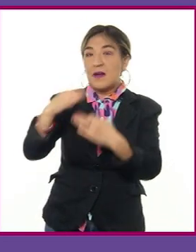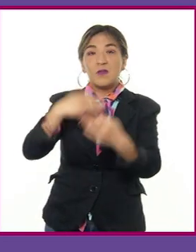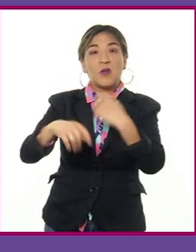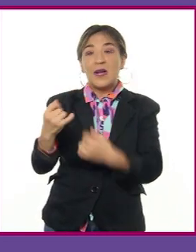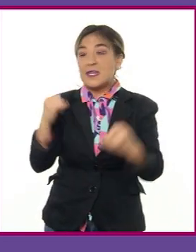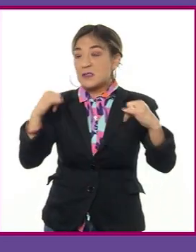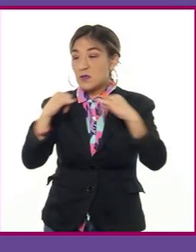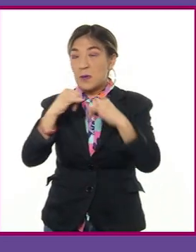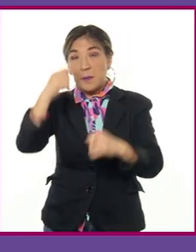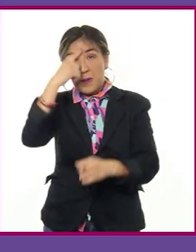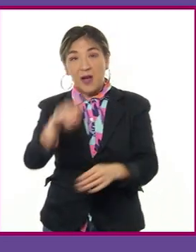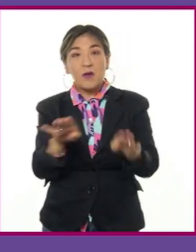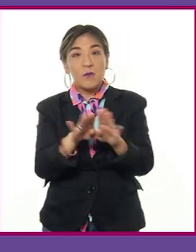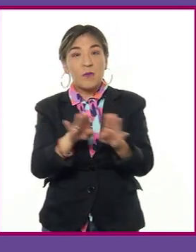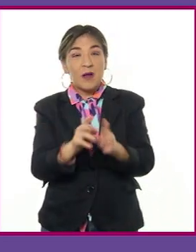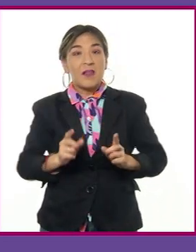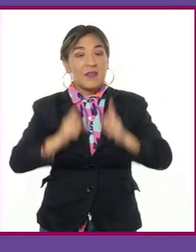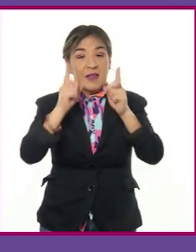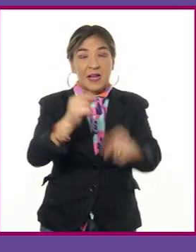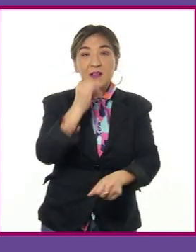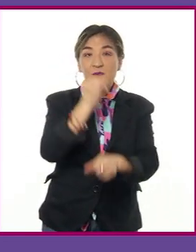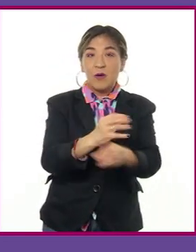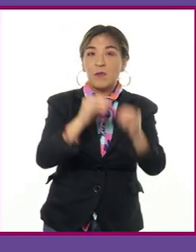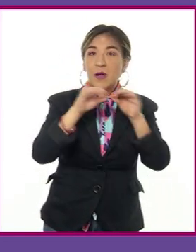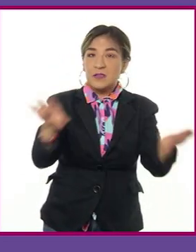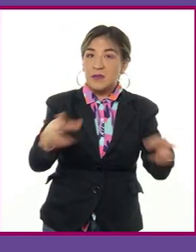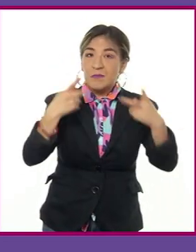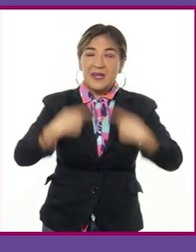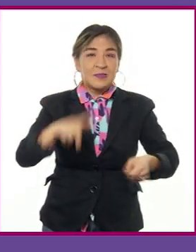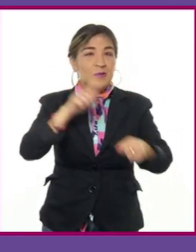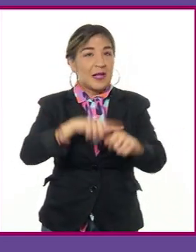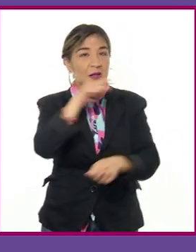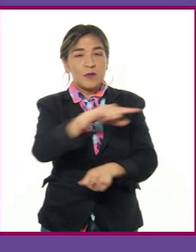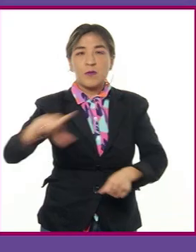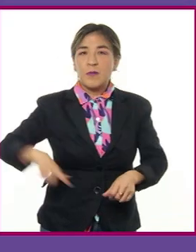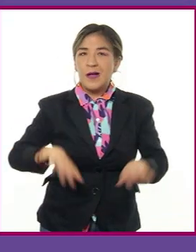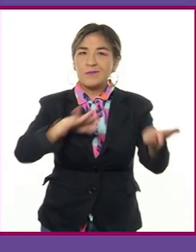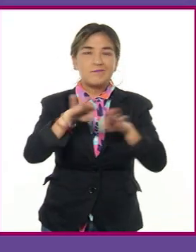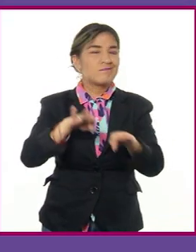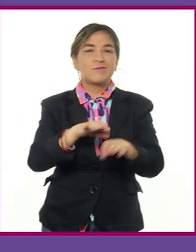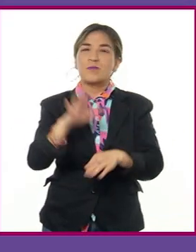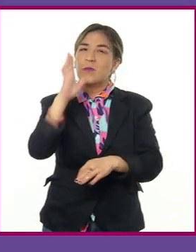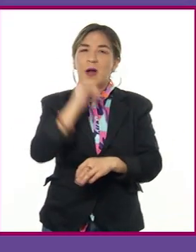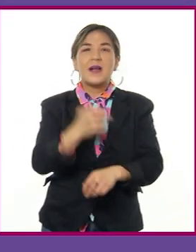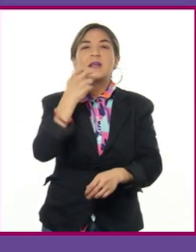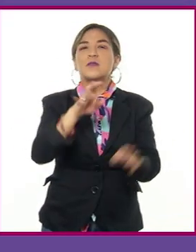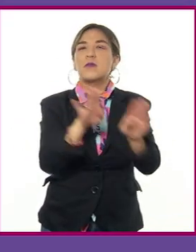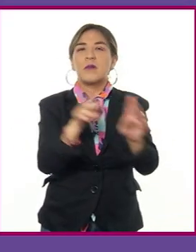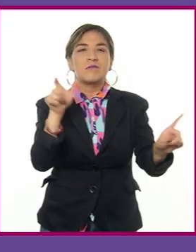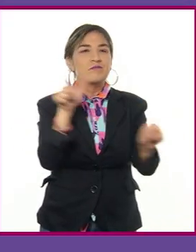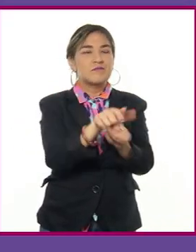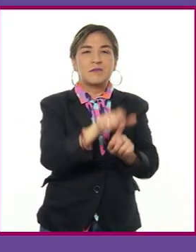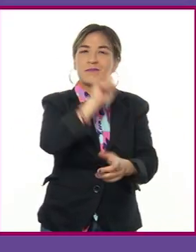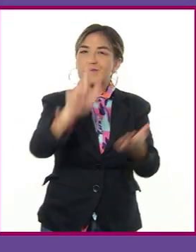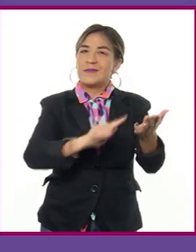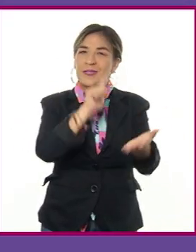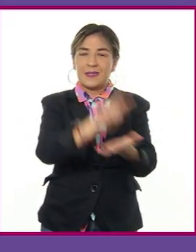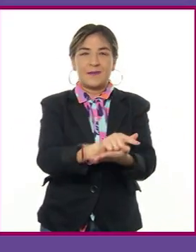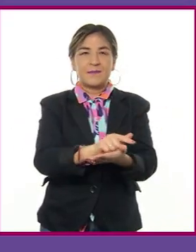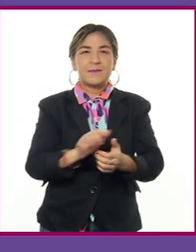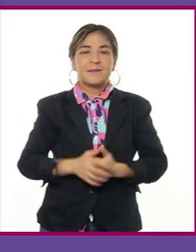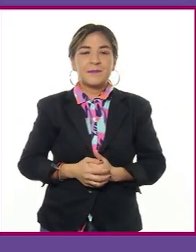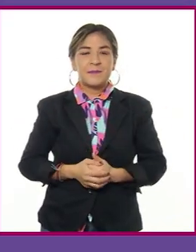facultada para proporcionar datos personales, ya que están blindados y protegidos